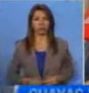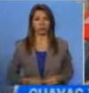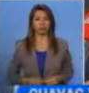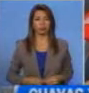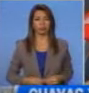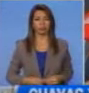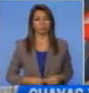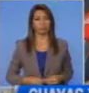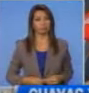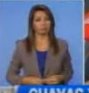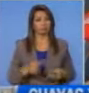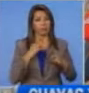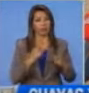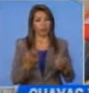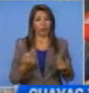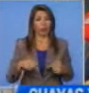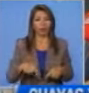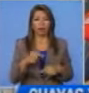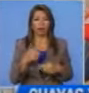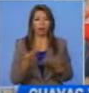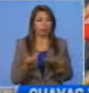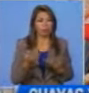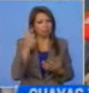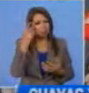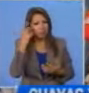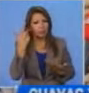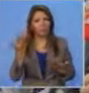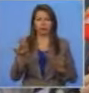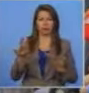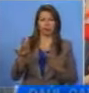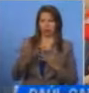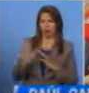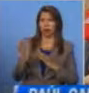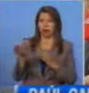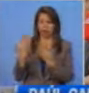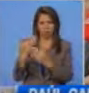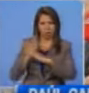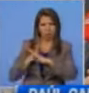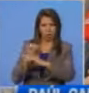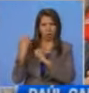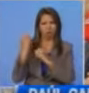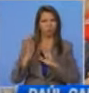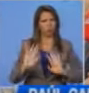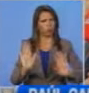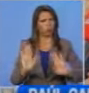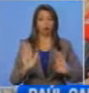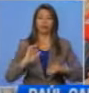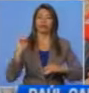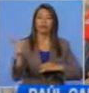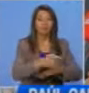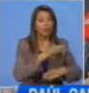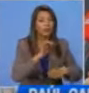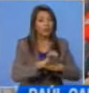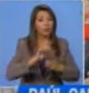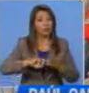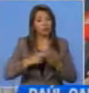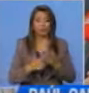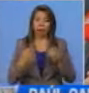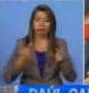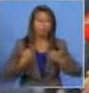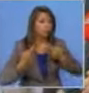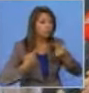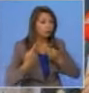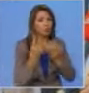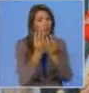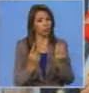aquí no se trata de ponerse los cascos, las ametralladoras para defender el territorio. Todos somos ecuatorianos. Una reunión de hora y media